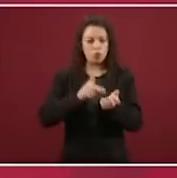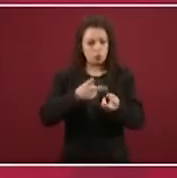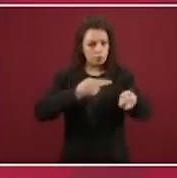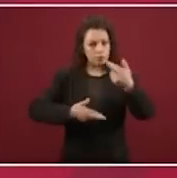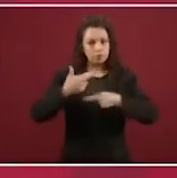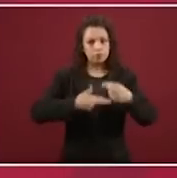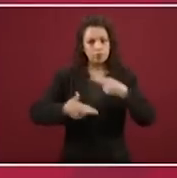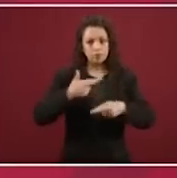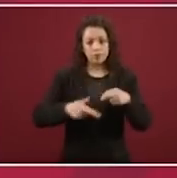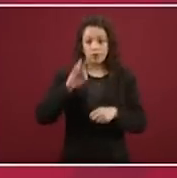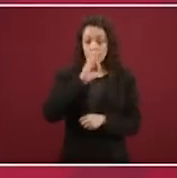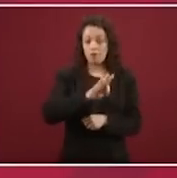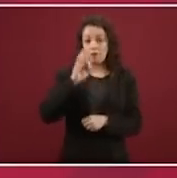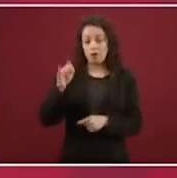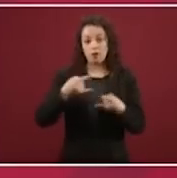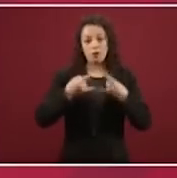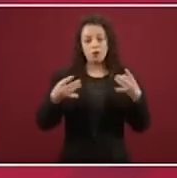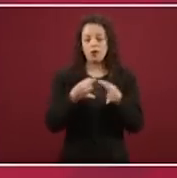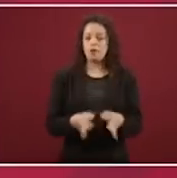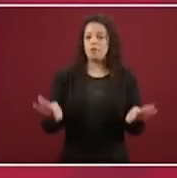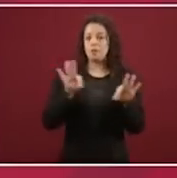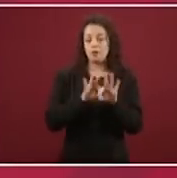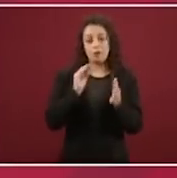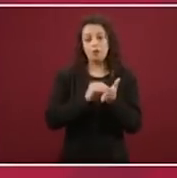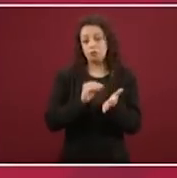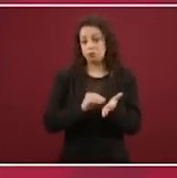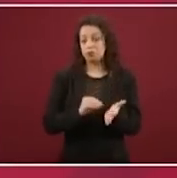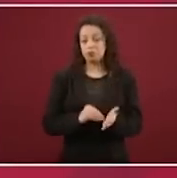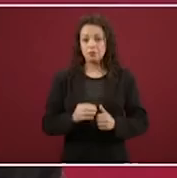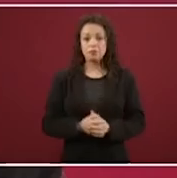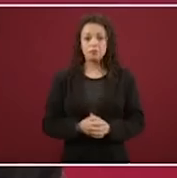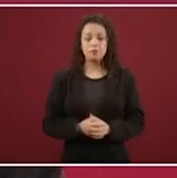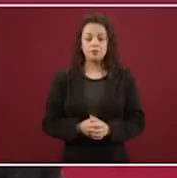a las fechas históricas, para que